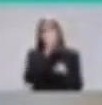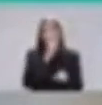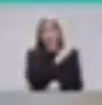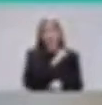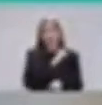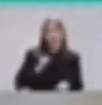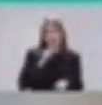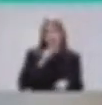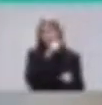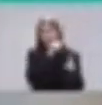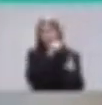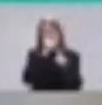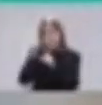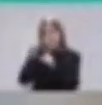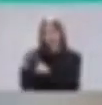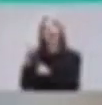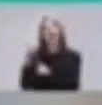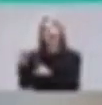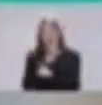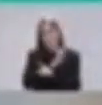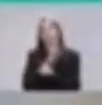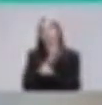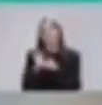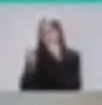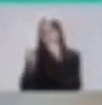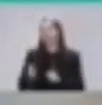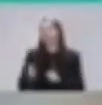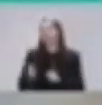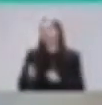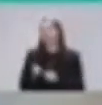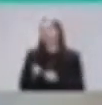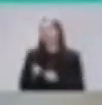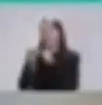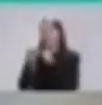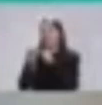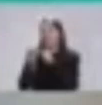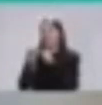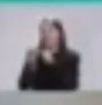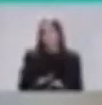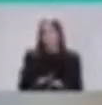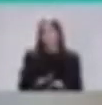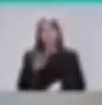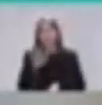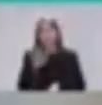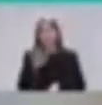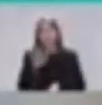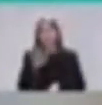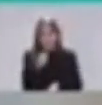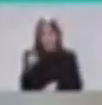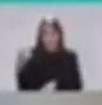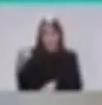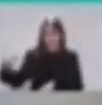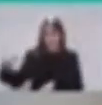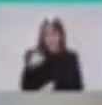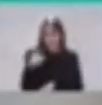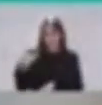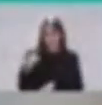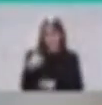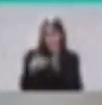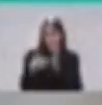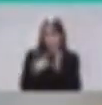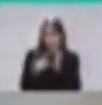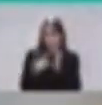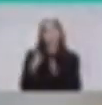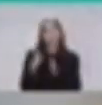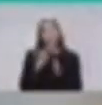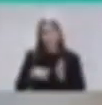primeros responsables sean quienes puedan pronunciarse al respecto. Para tal efecto, dichas solicitudes se